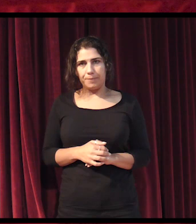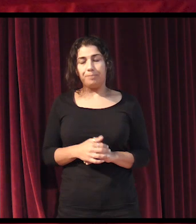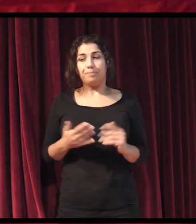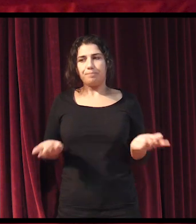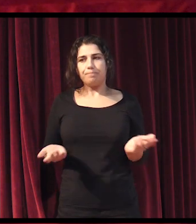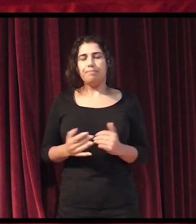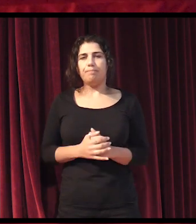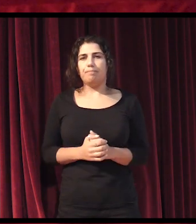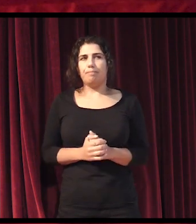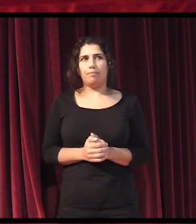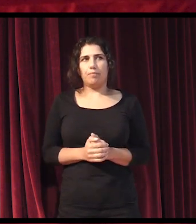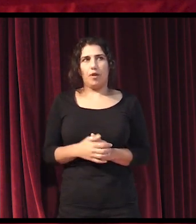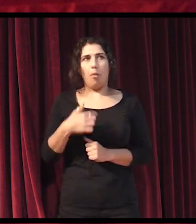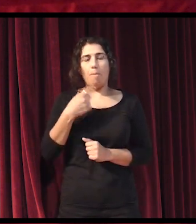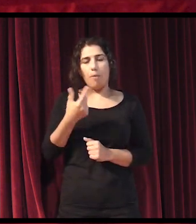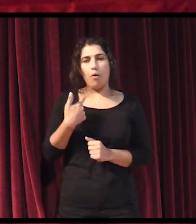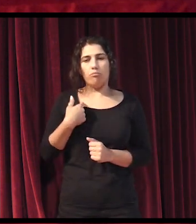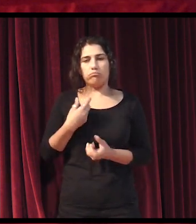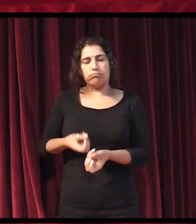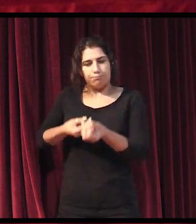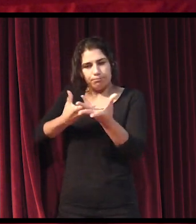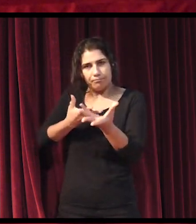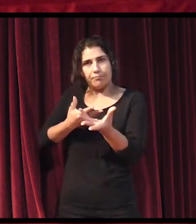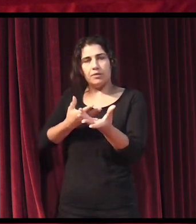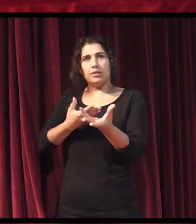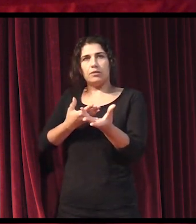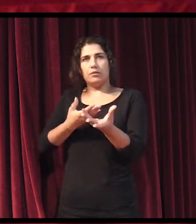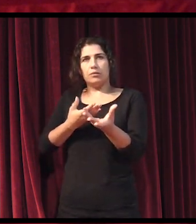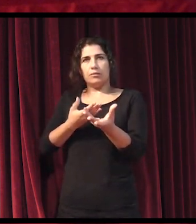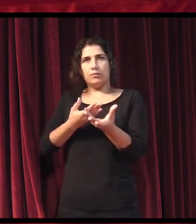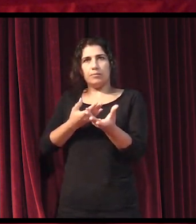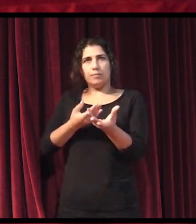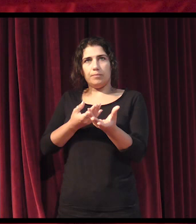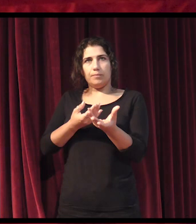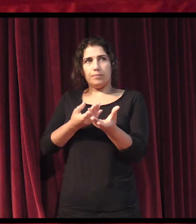voy a intentar exponer que